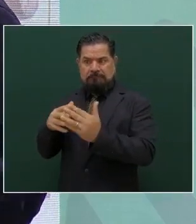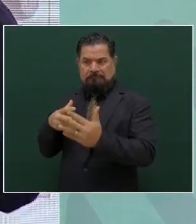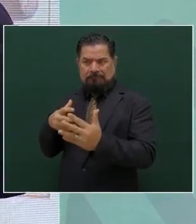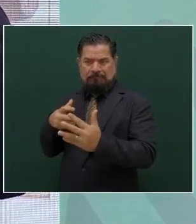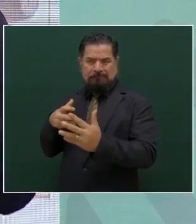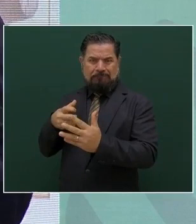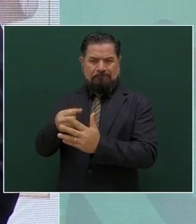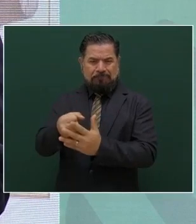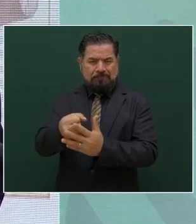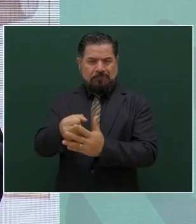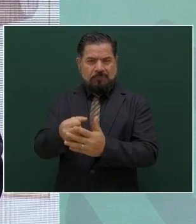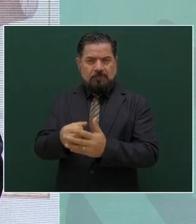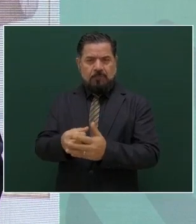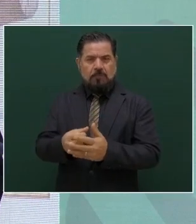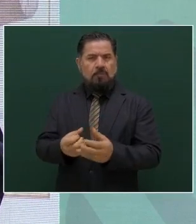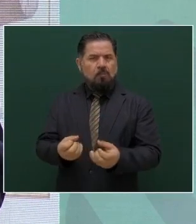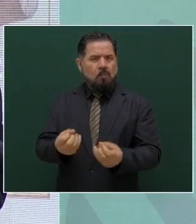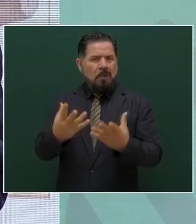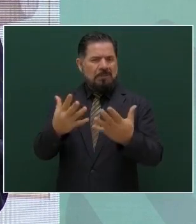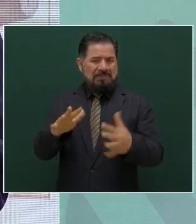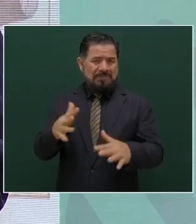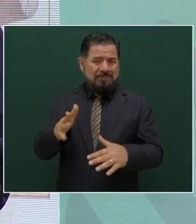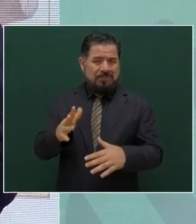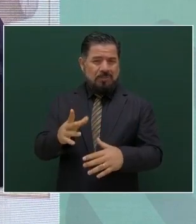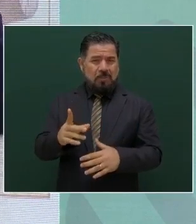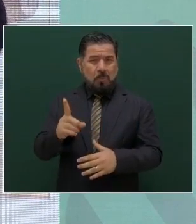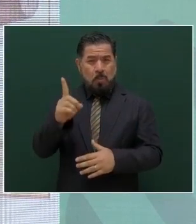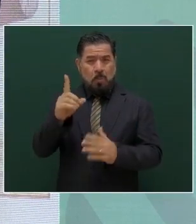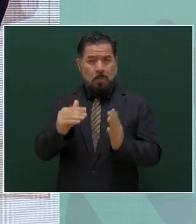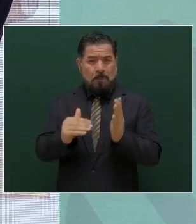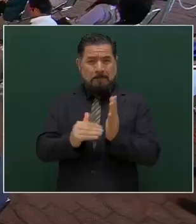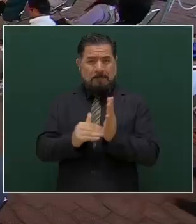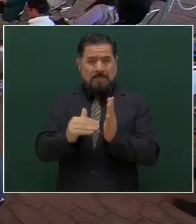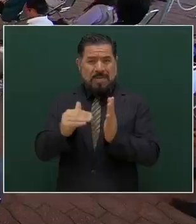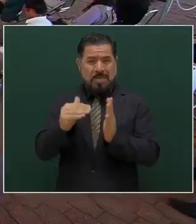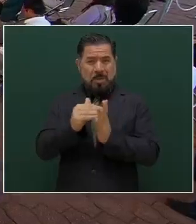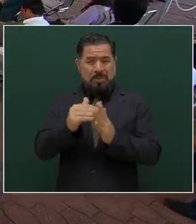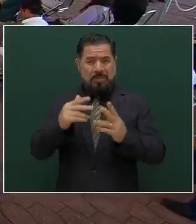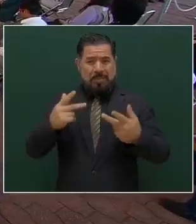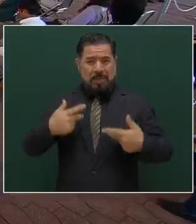de 1 millón de habitantes,